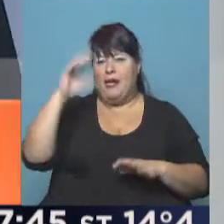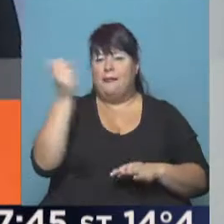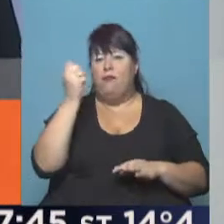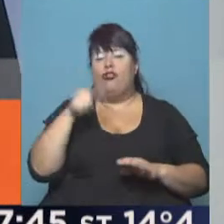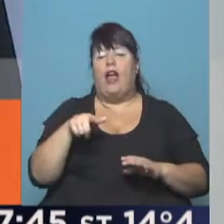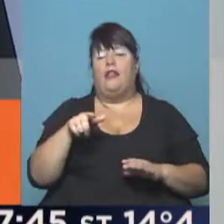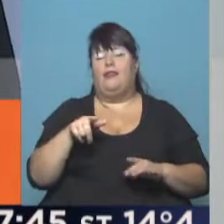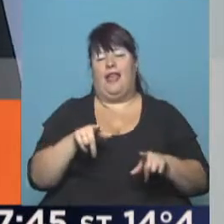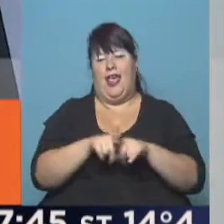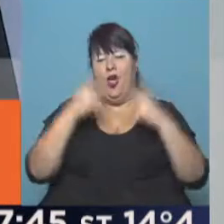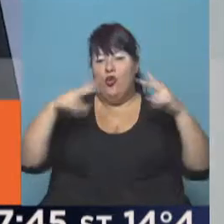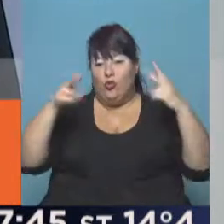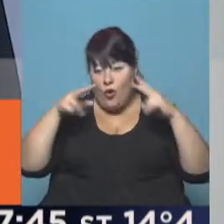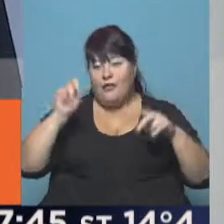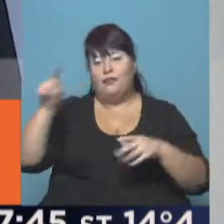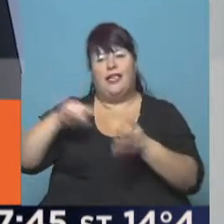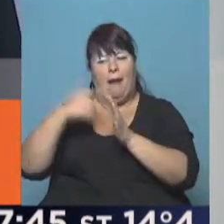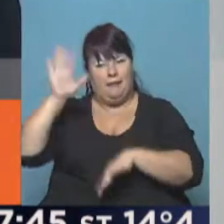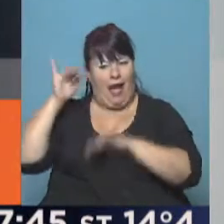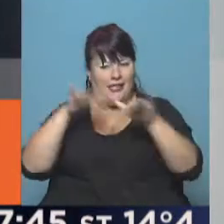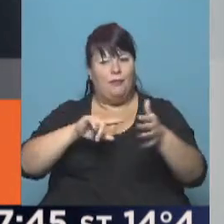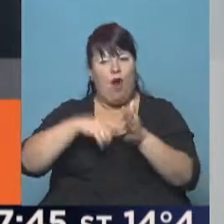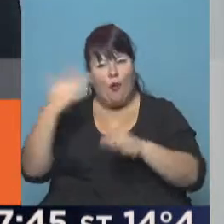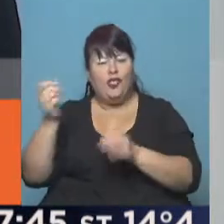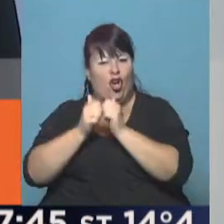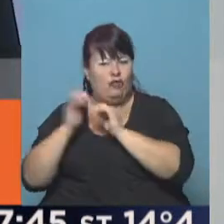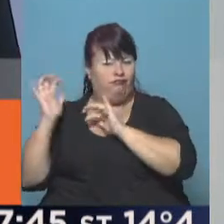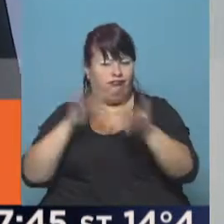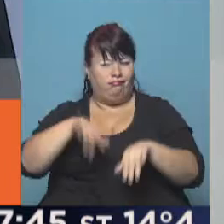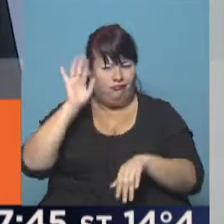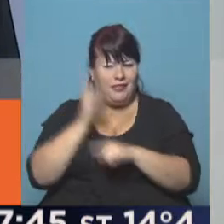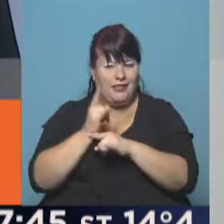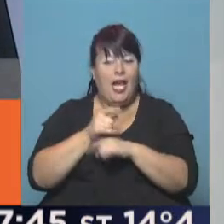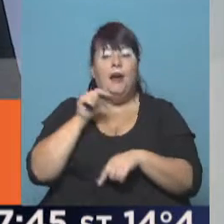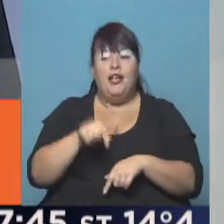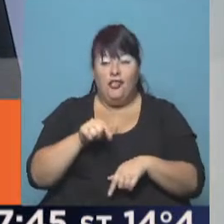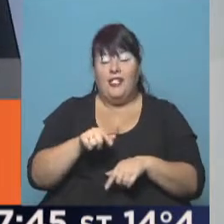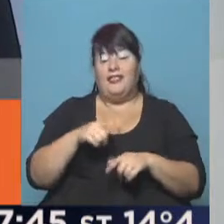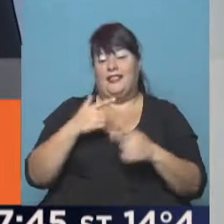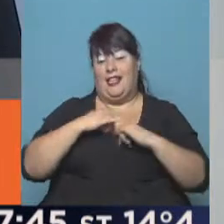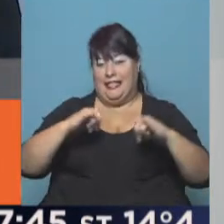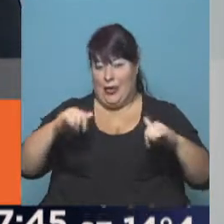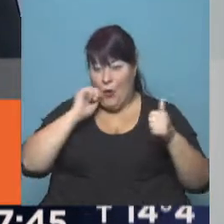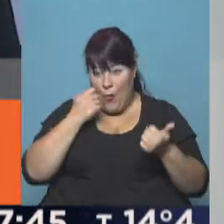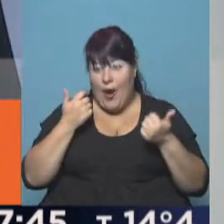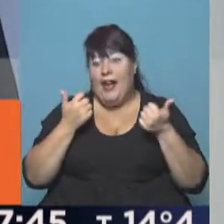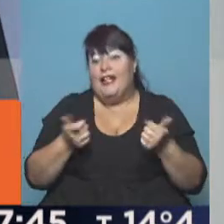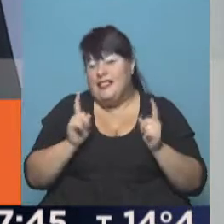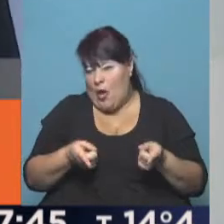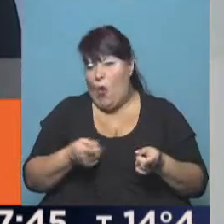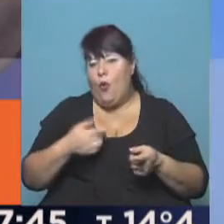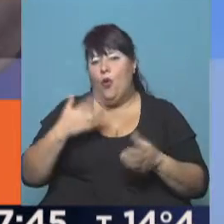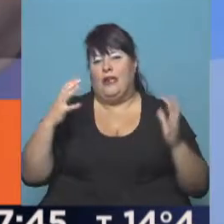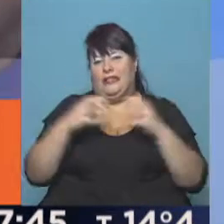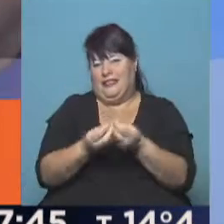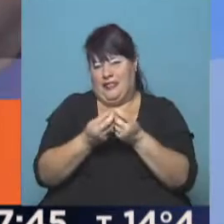principales turistas son de Capital Federal, Gran Buenos Aires y Rosario, así que esta promoción nos viene muy bien y seguramente tendremos un